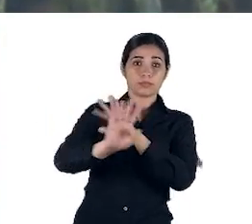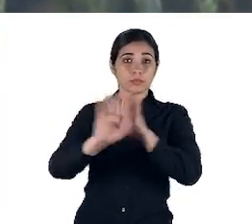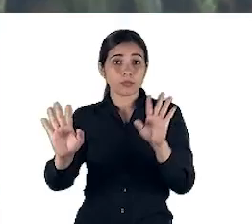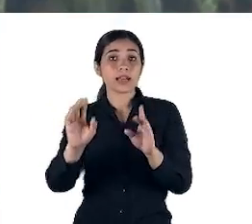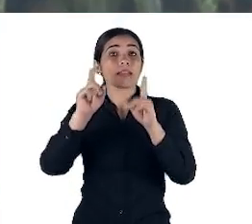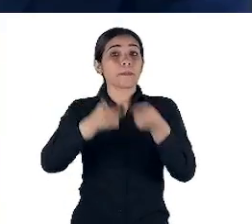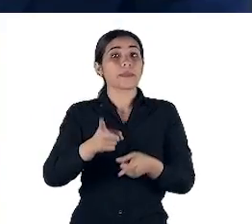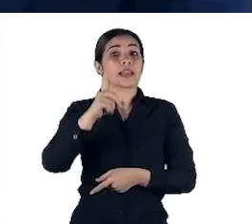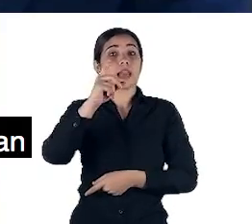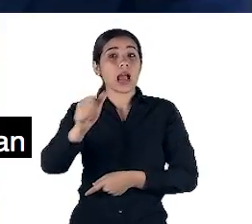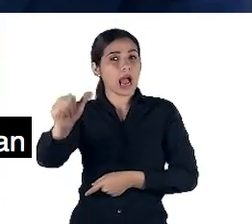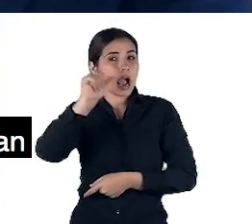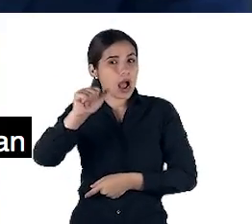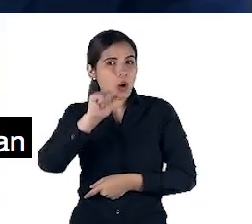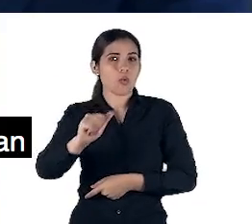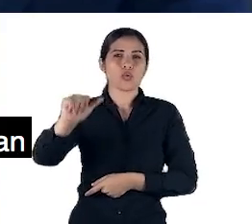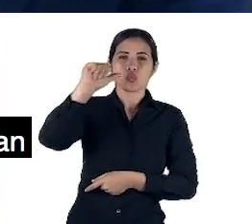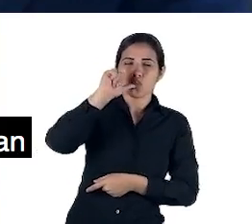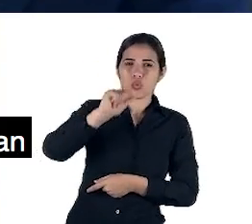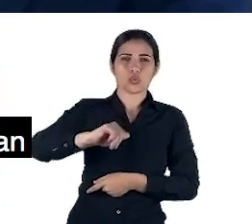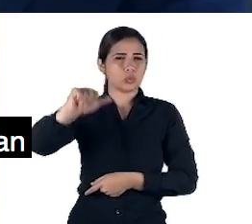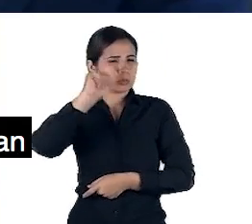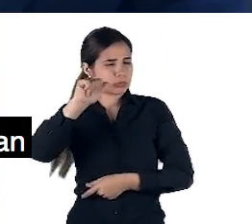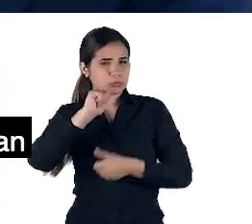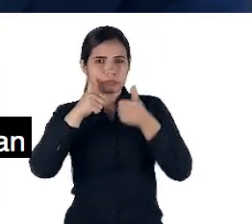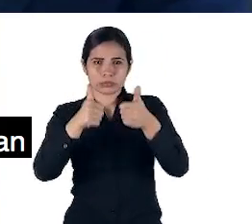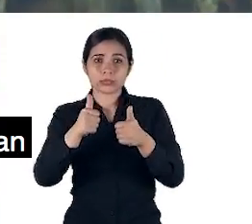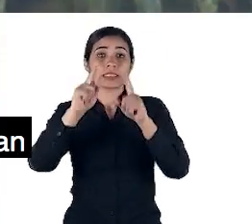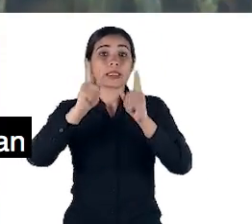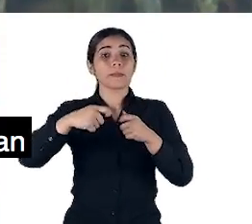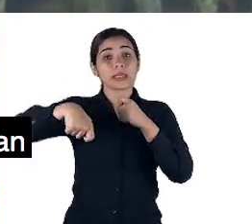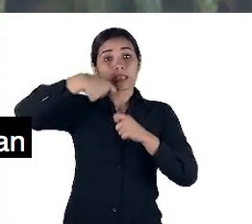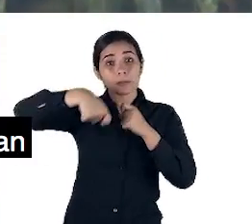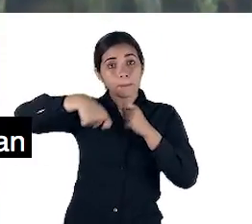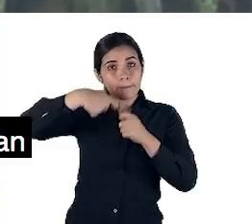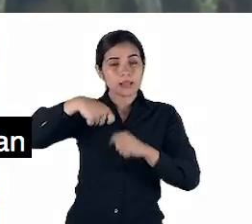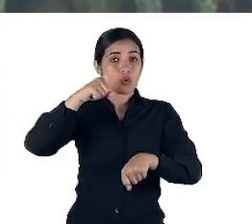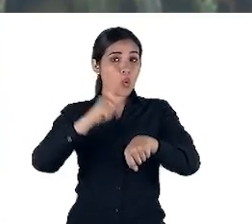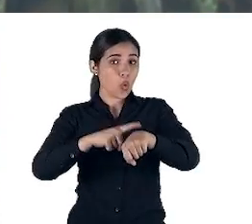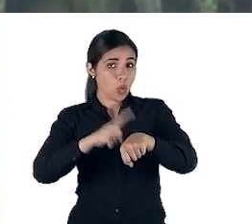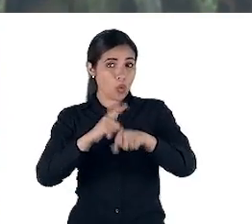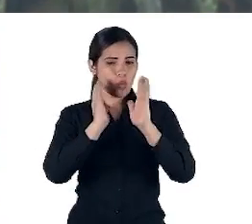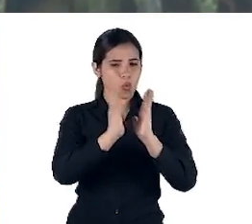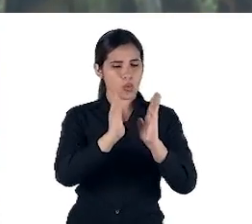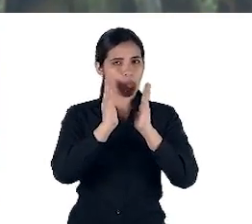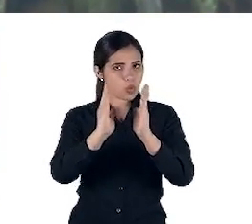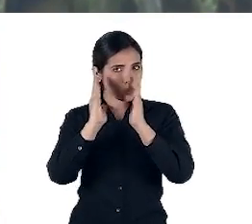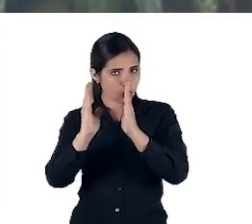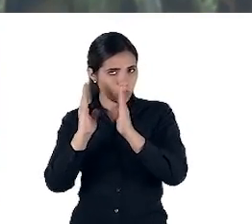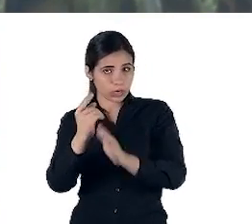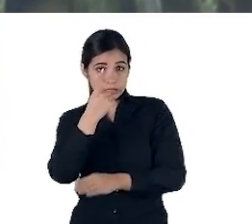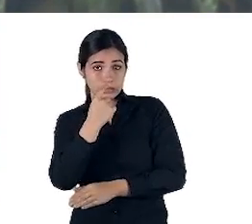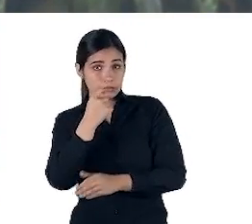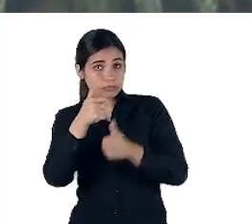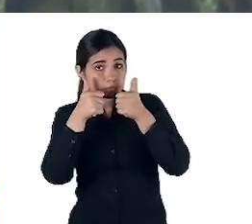mucho líquido. Si es que está medicado, que sus medicaciones se cumplan ahora. Y también